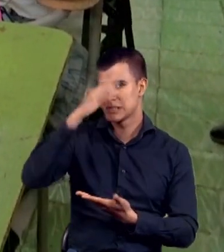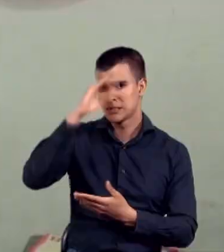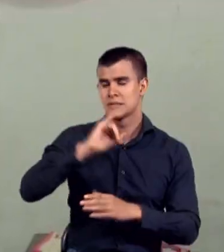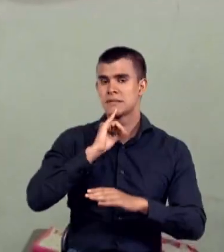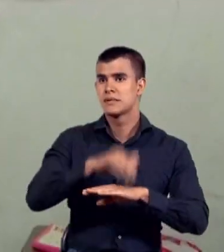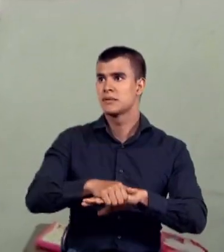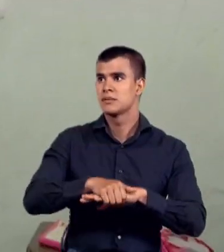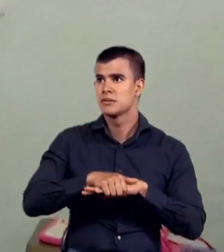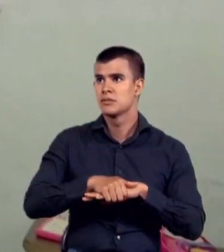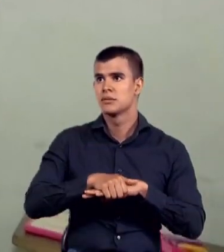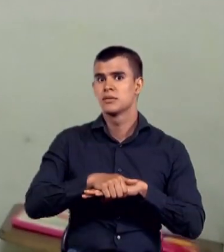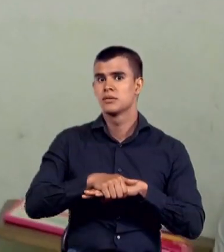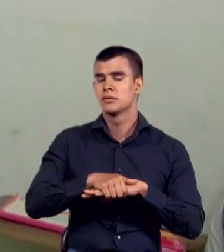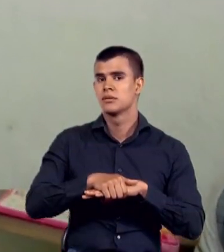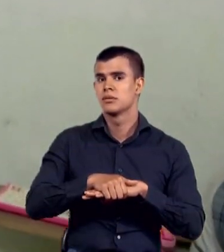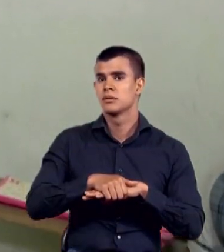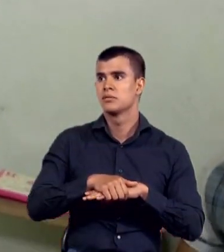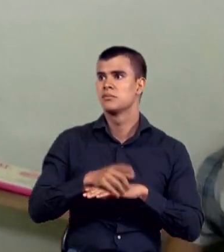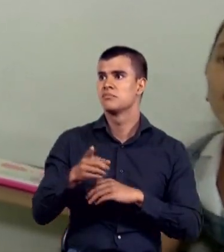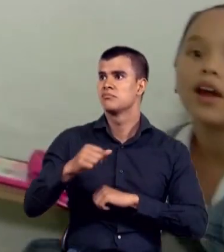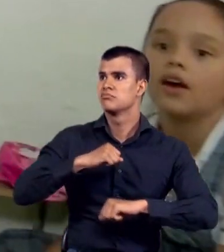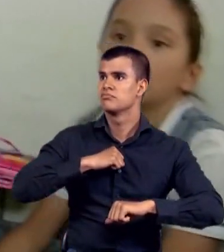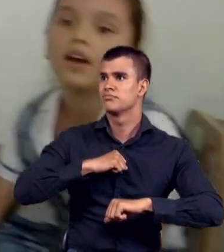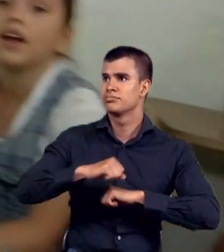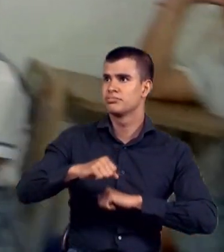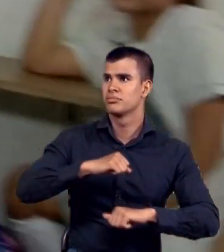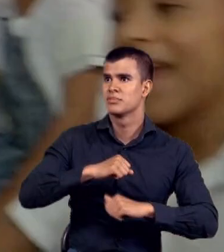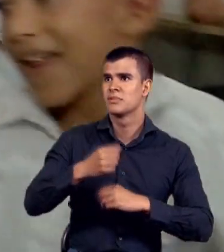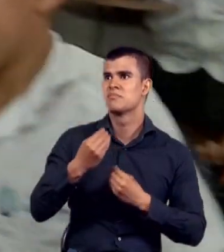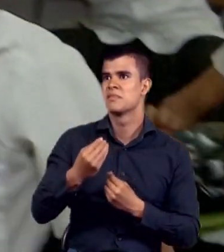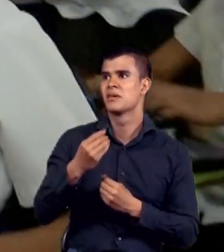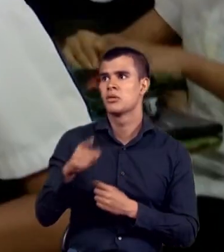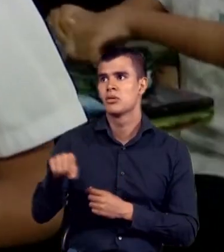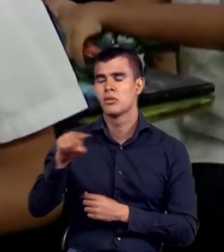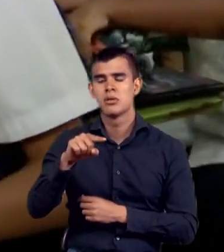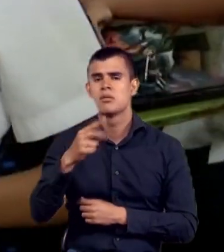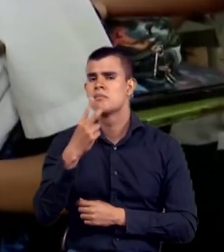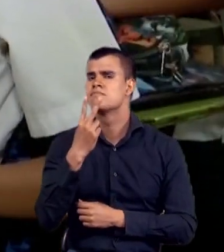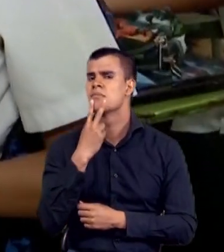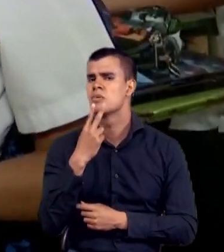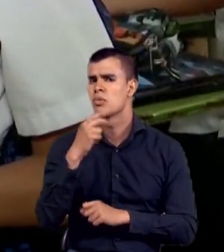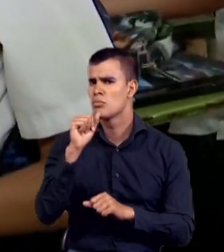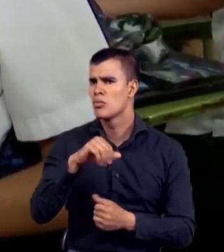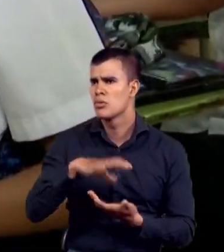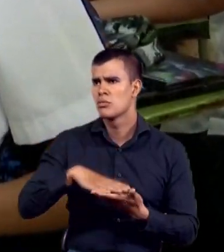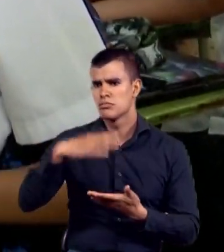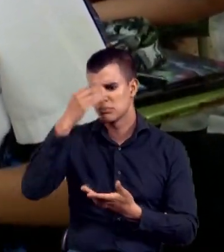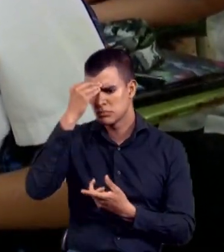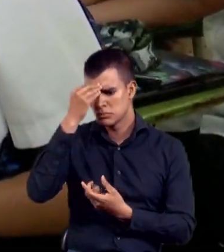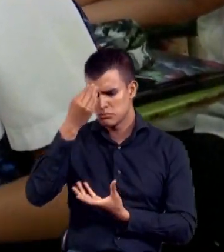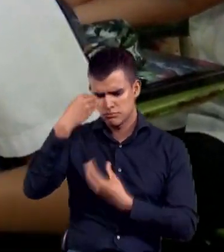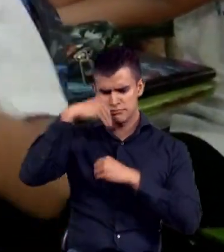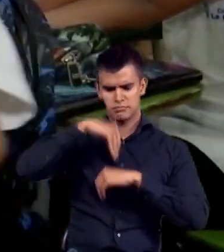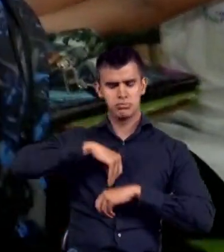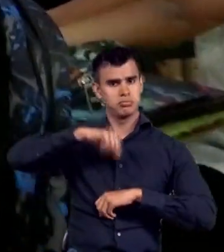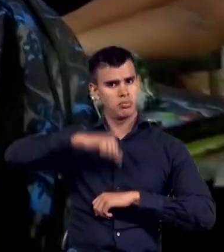lenguas, y hacemos proyectos en los que ellos se involucran de manera activa para que el vocabulario y todo se le haga parte ya de su